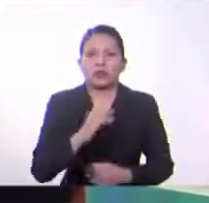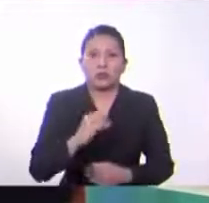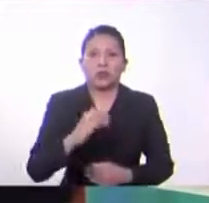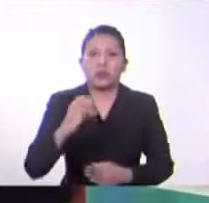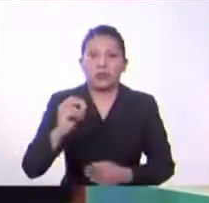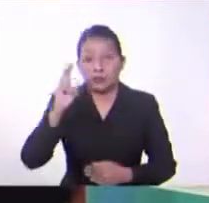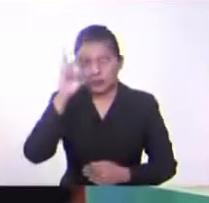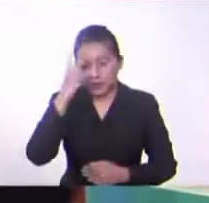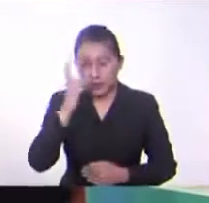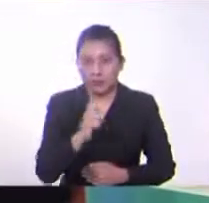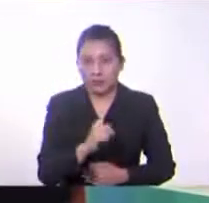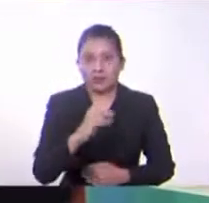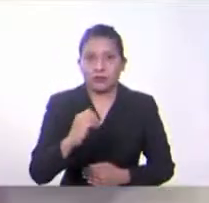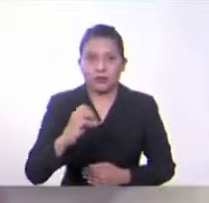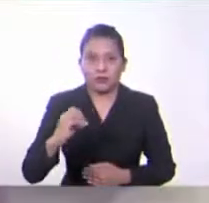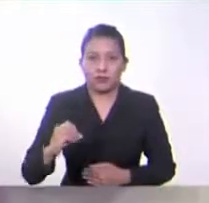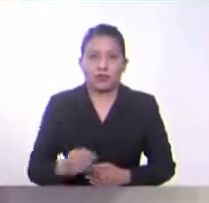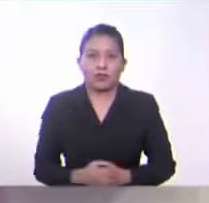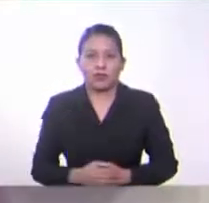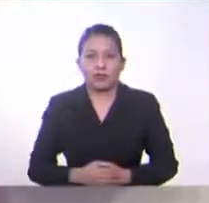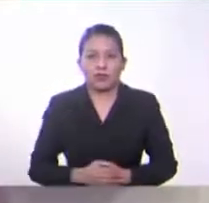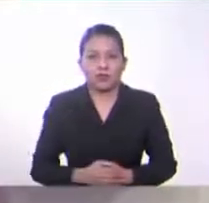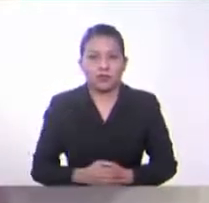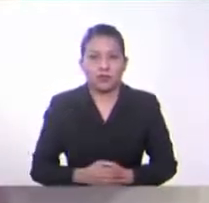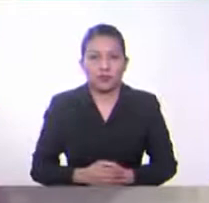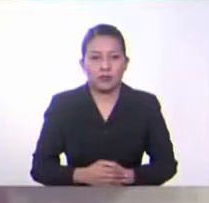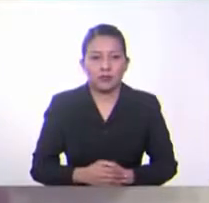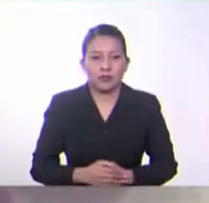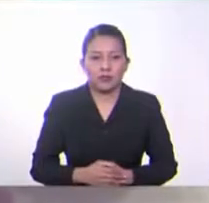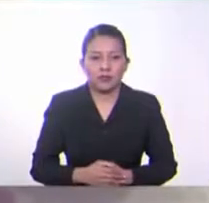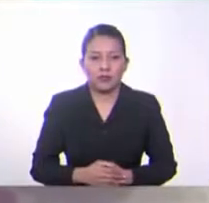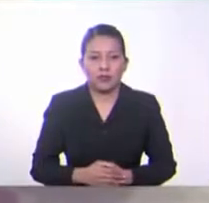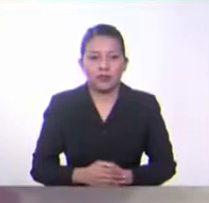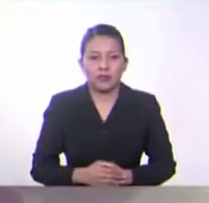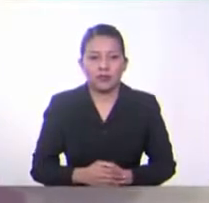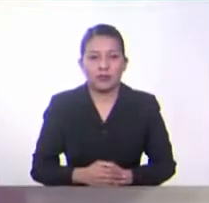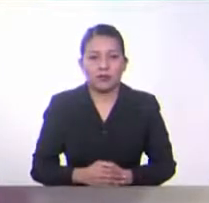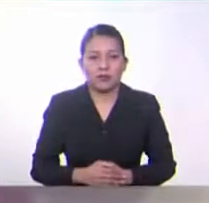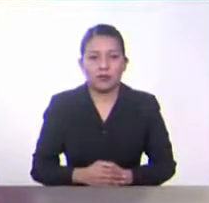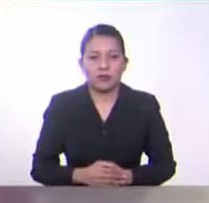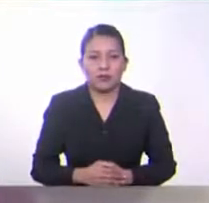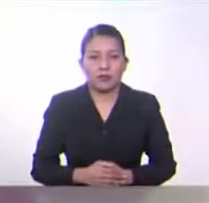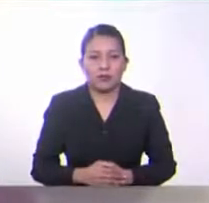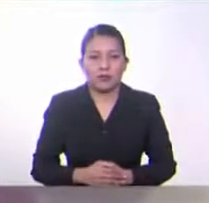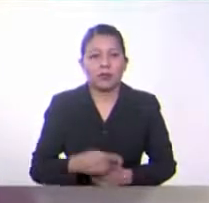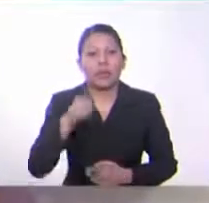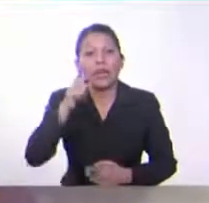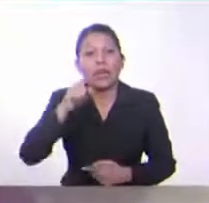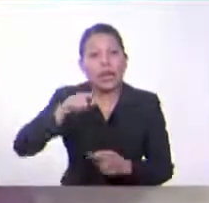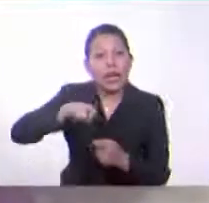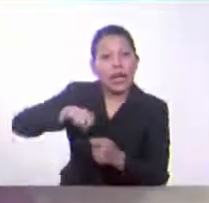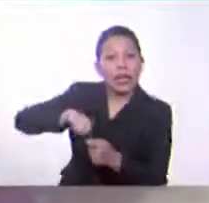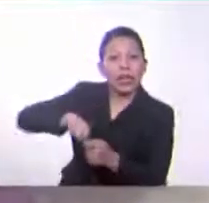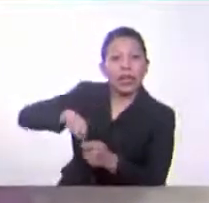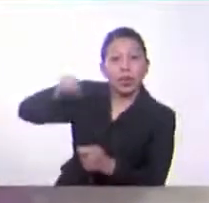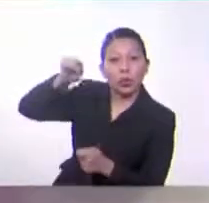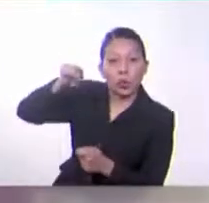es, 100 centímetros. 100 centímetros. Y ahora... Pero esa es la altura. Ah,